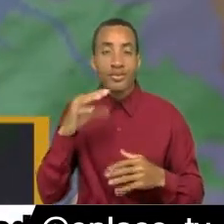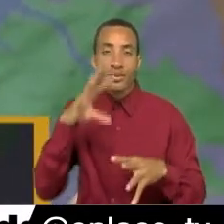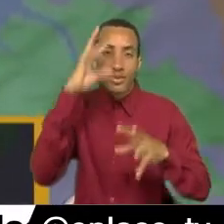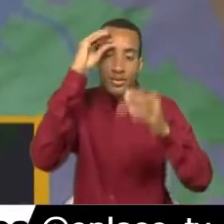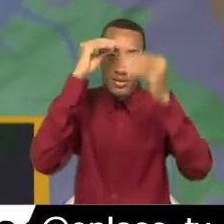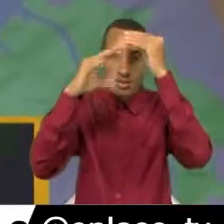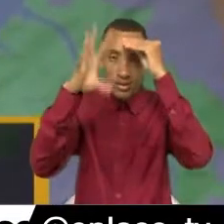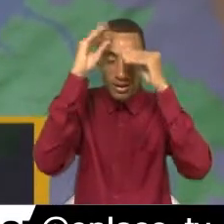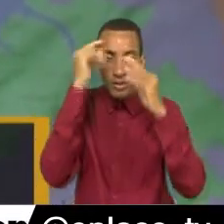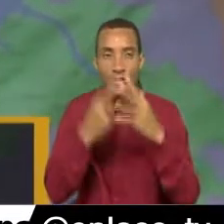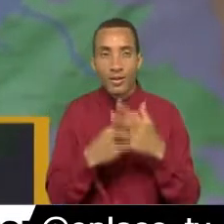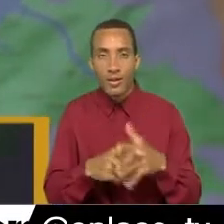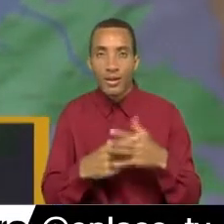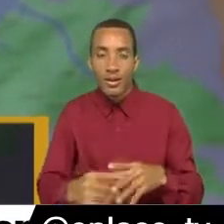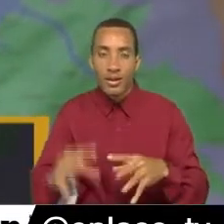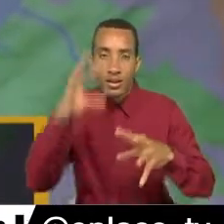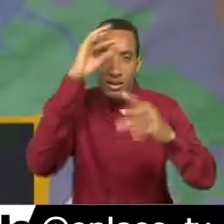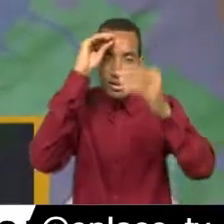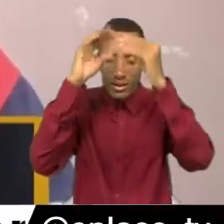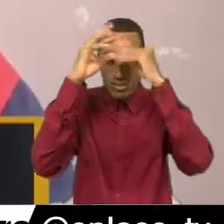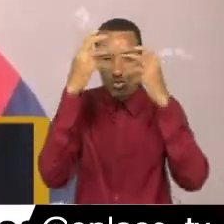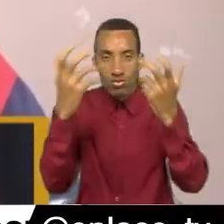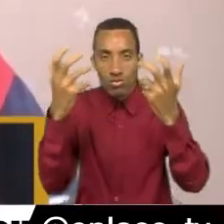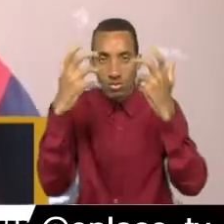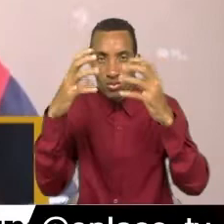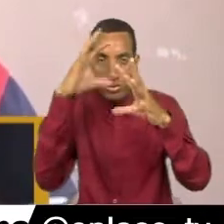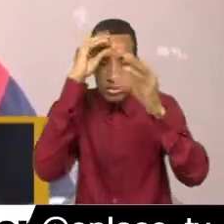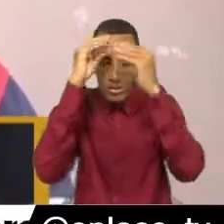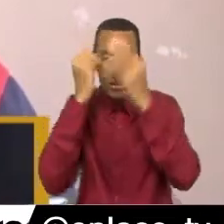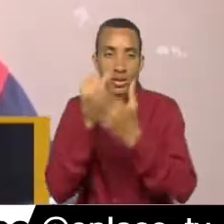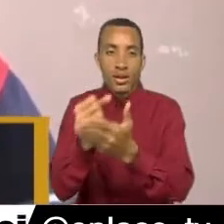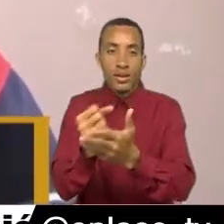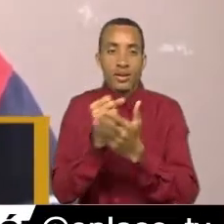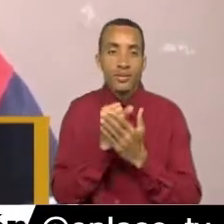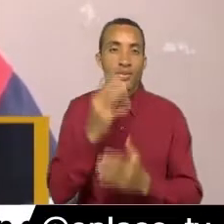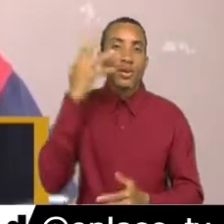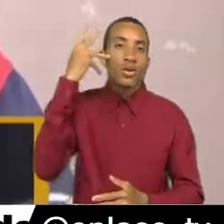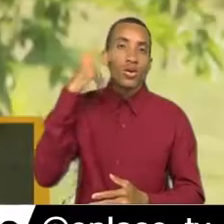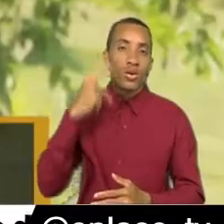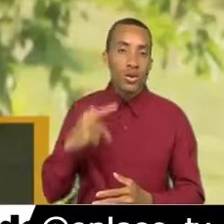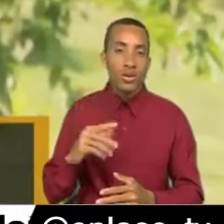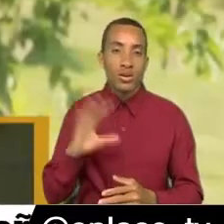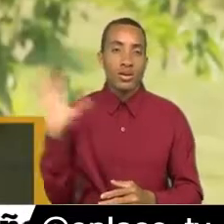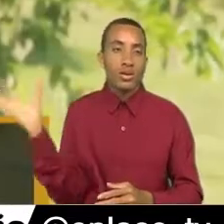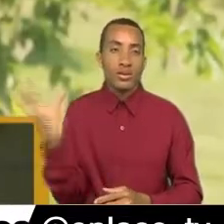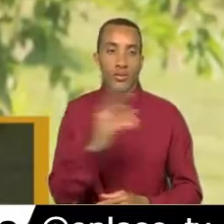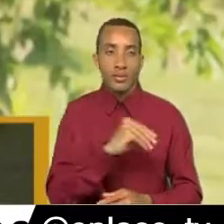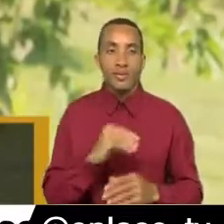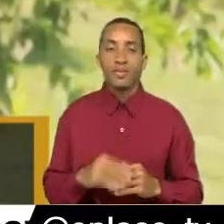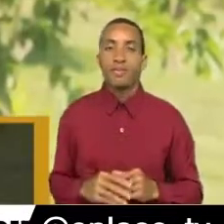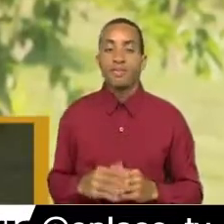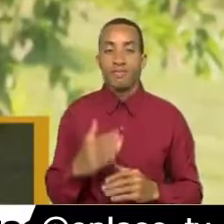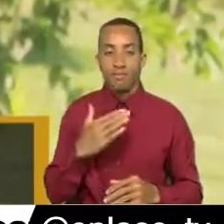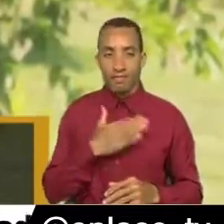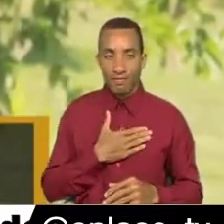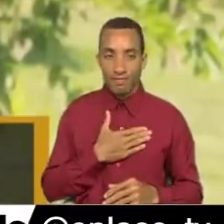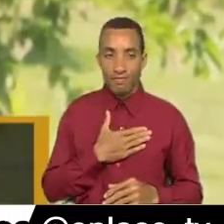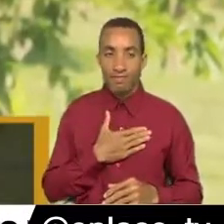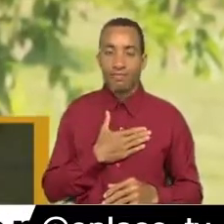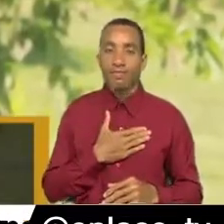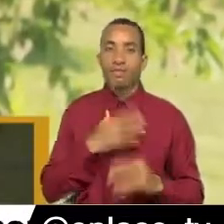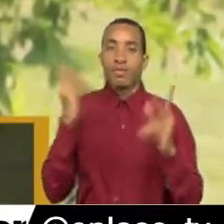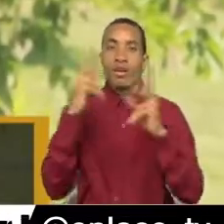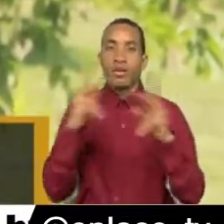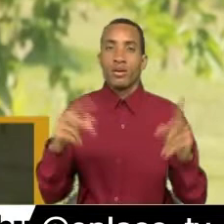de enseñanza, son explicaciones que nos llevan y nos ayudan a la vida diaria para todos. Hemos logrado que la gente pueda tener